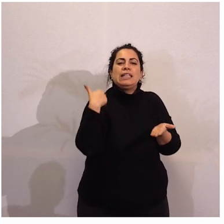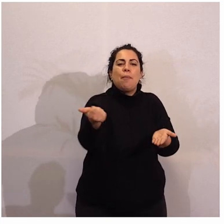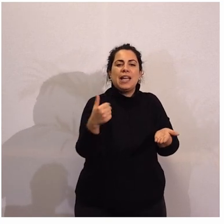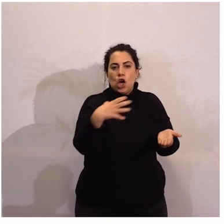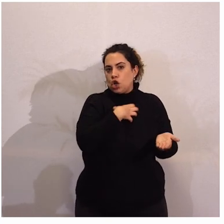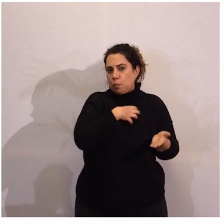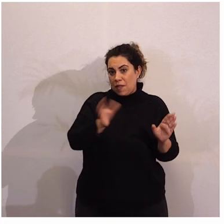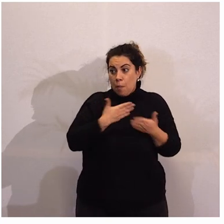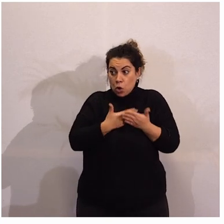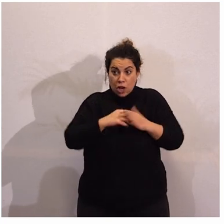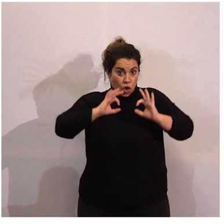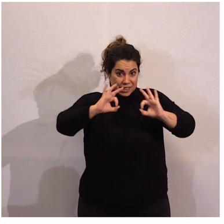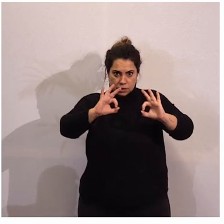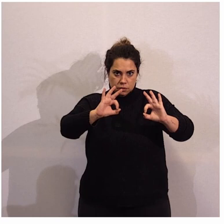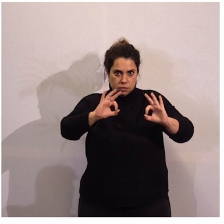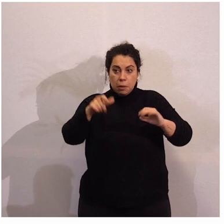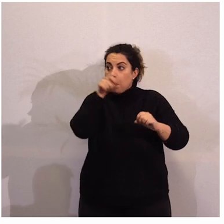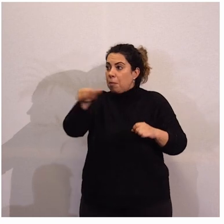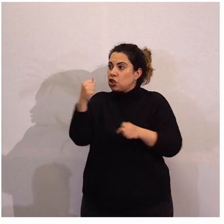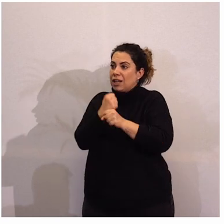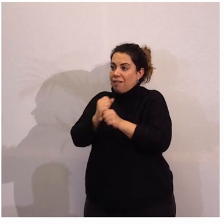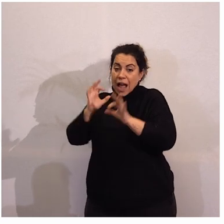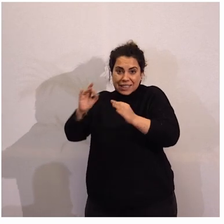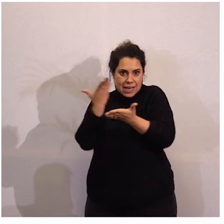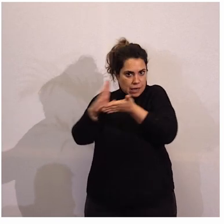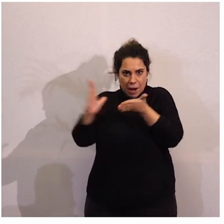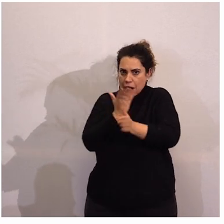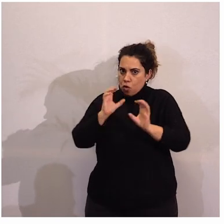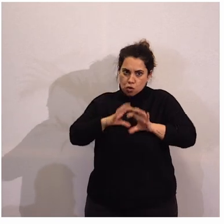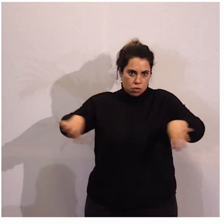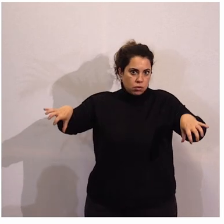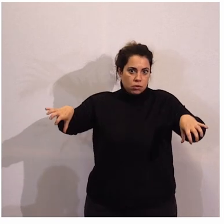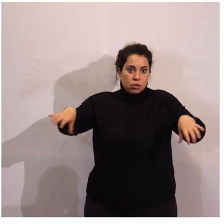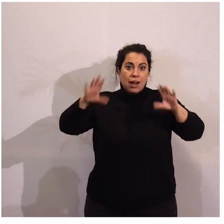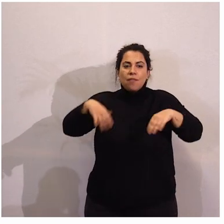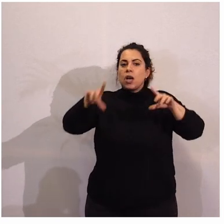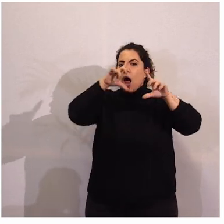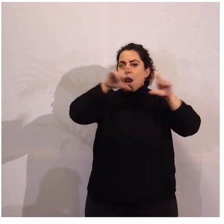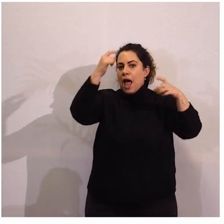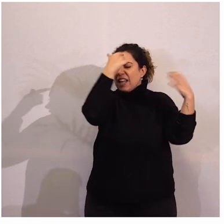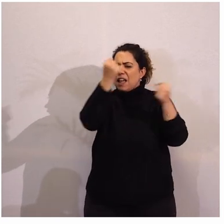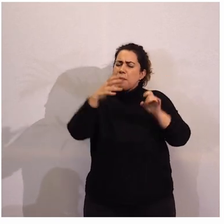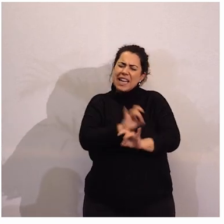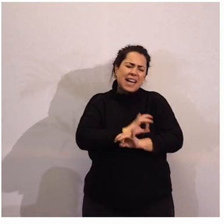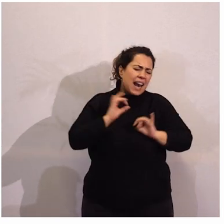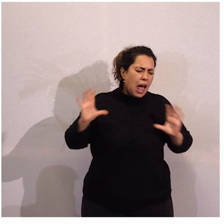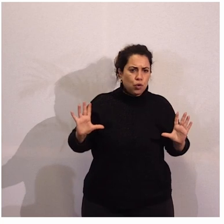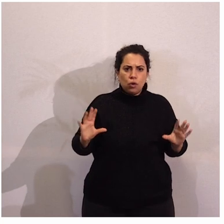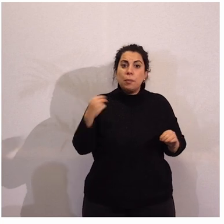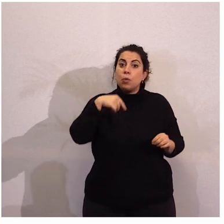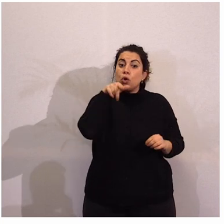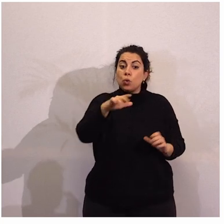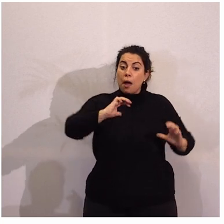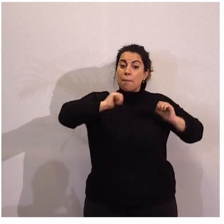el voluntariado y los trabajadores son los trabajadores. Y la entidad lo tiene que tener muy claro. Y tú, cuando